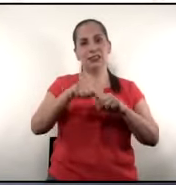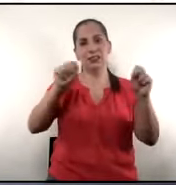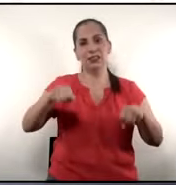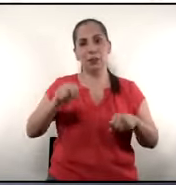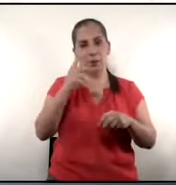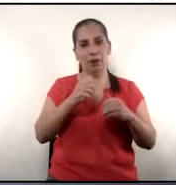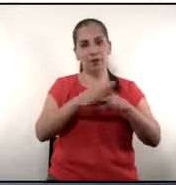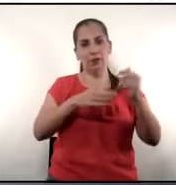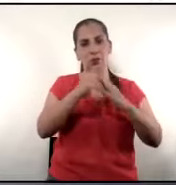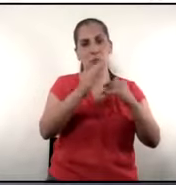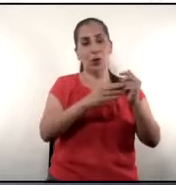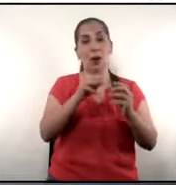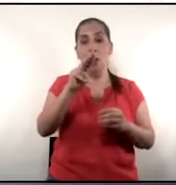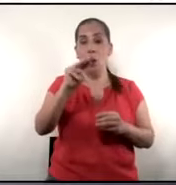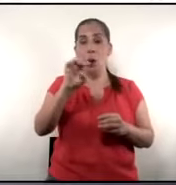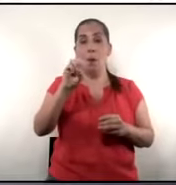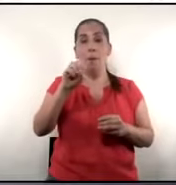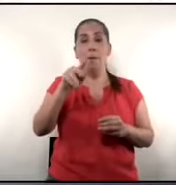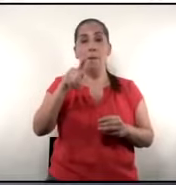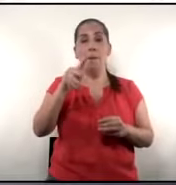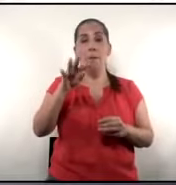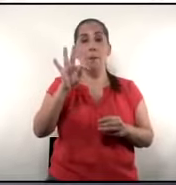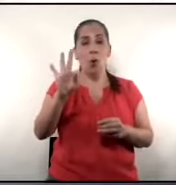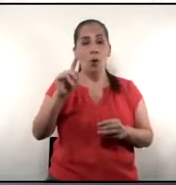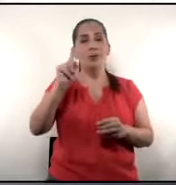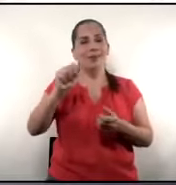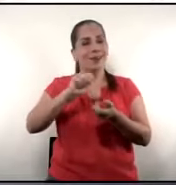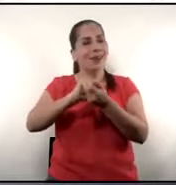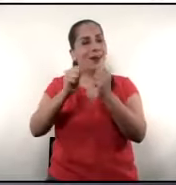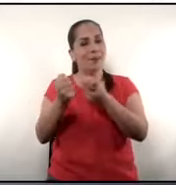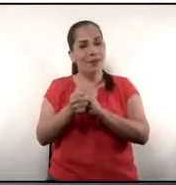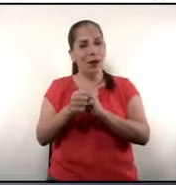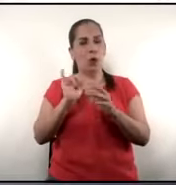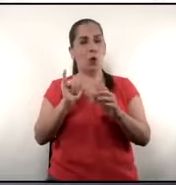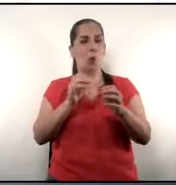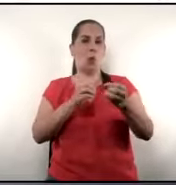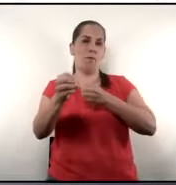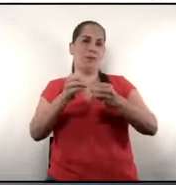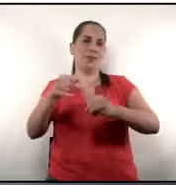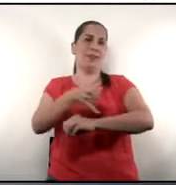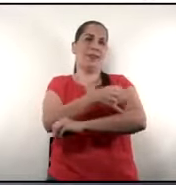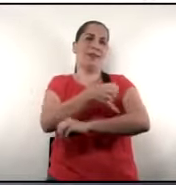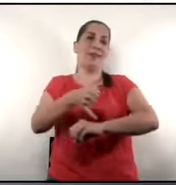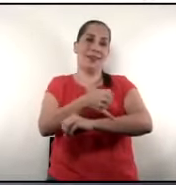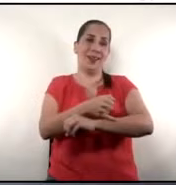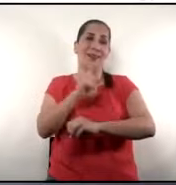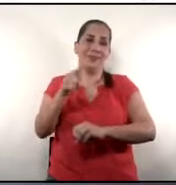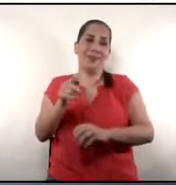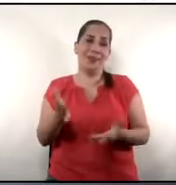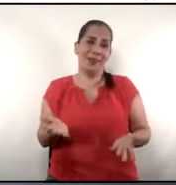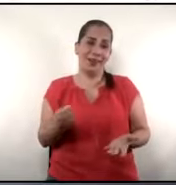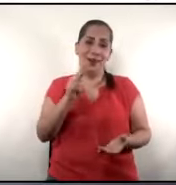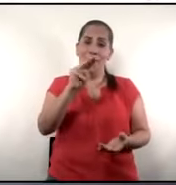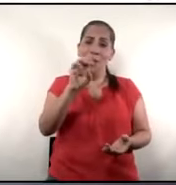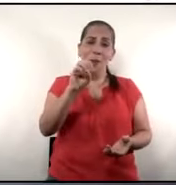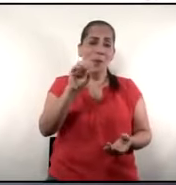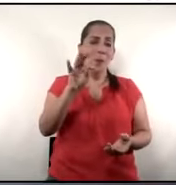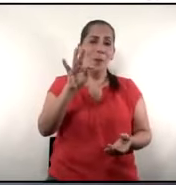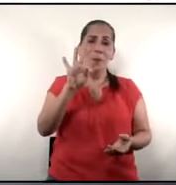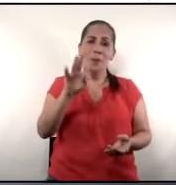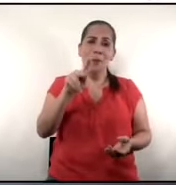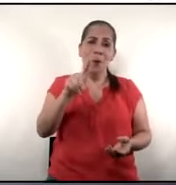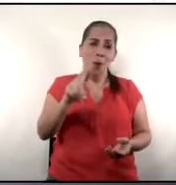que al MOP hay que convertirlo en una oficina de ingeniería, precisamente. El MOP tiene que ser la oficina de ingeniería del gobierno. El MOP tiene que ser